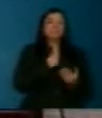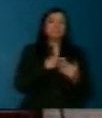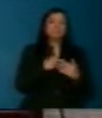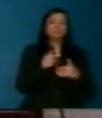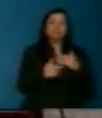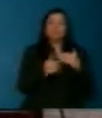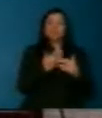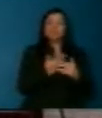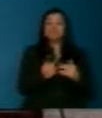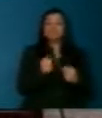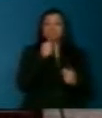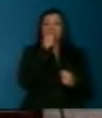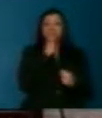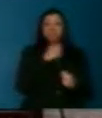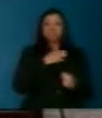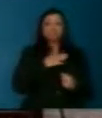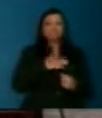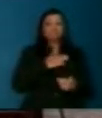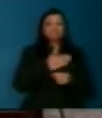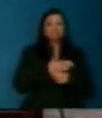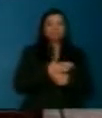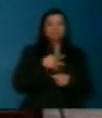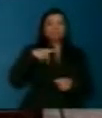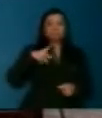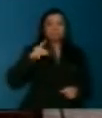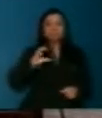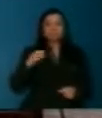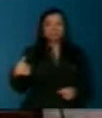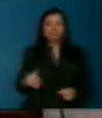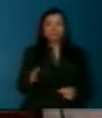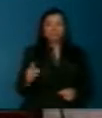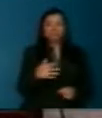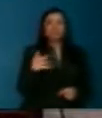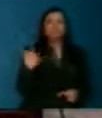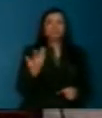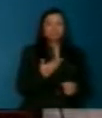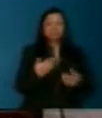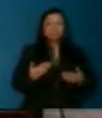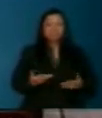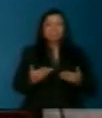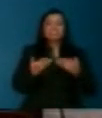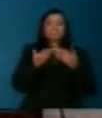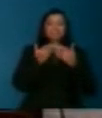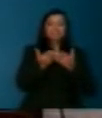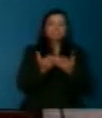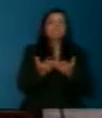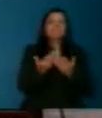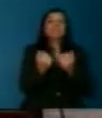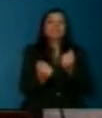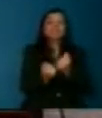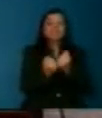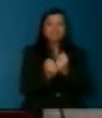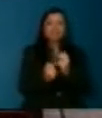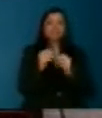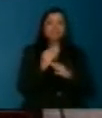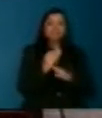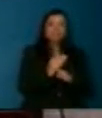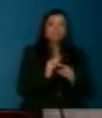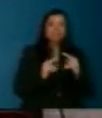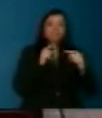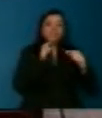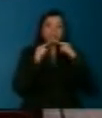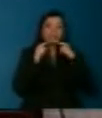los demócratas cristianos hemos contribuido a construir, la